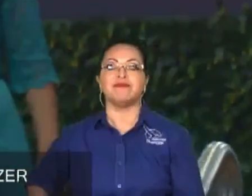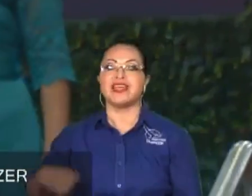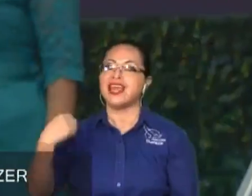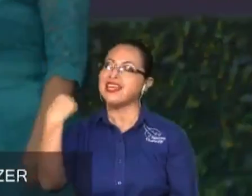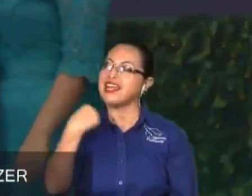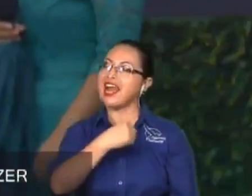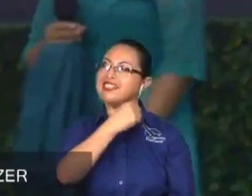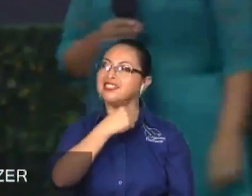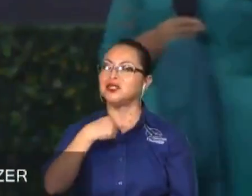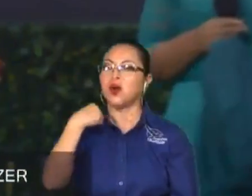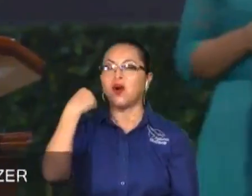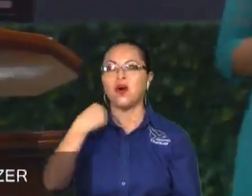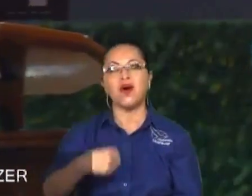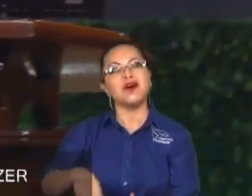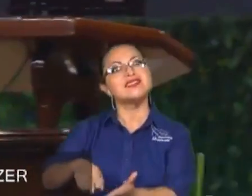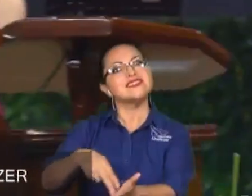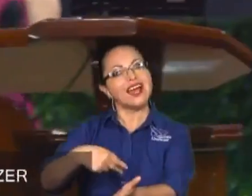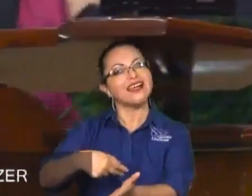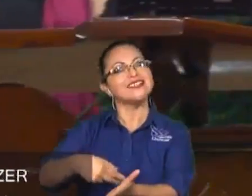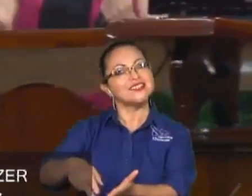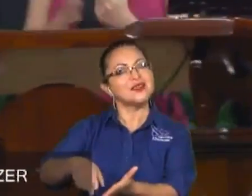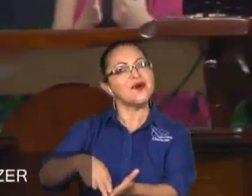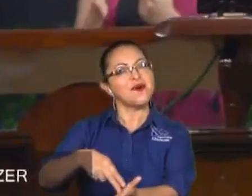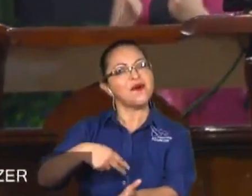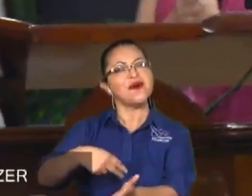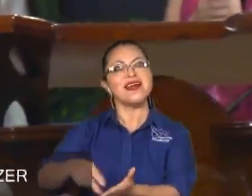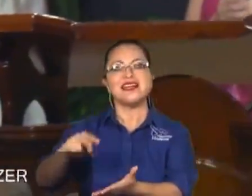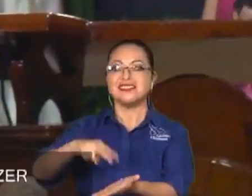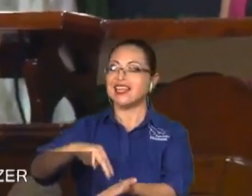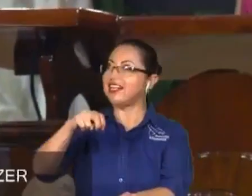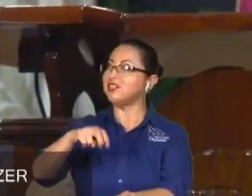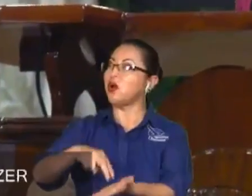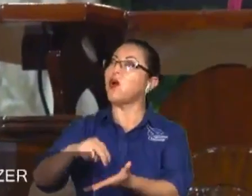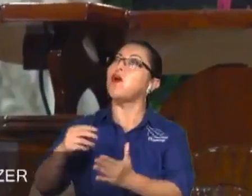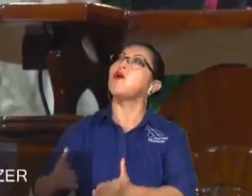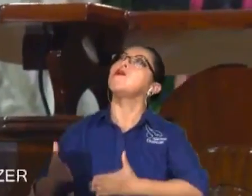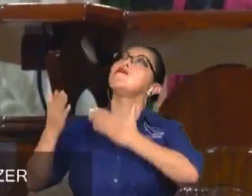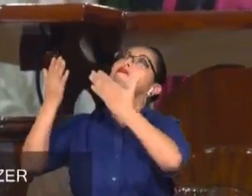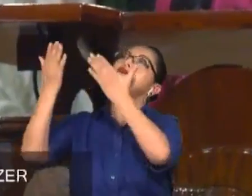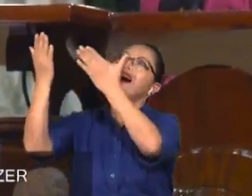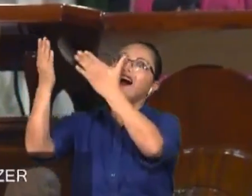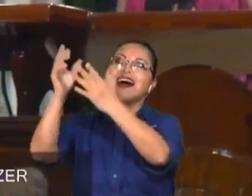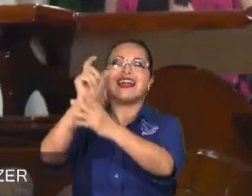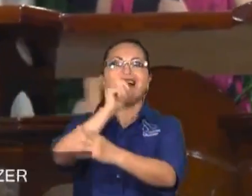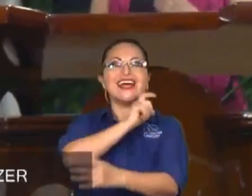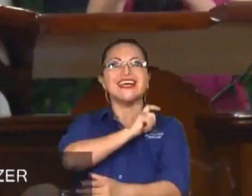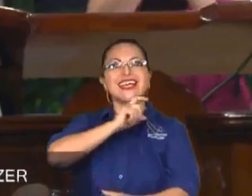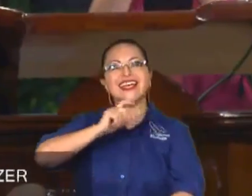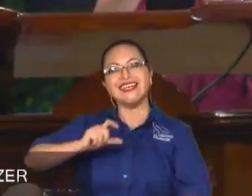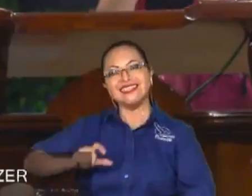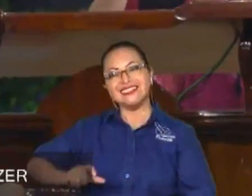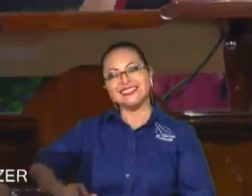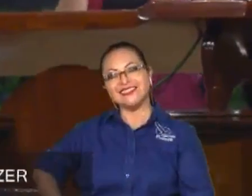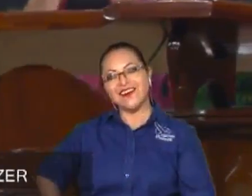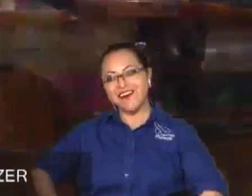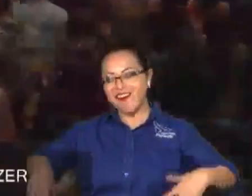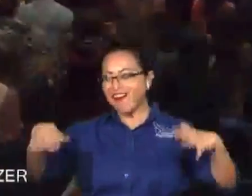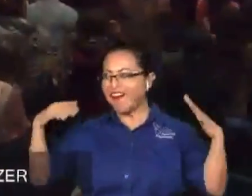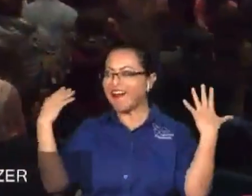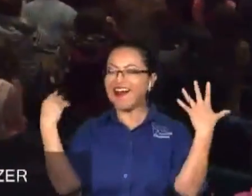Canto, danzo, salto para Cristo.